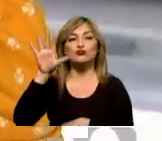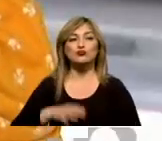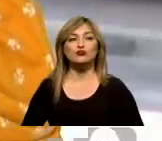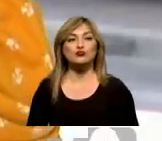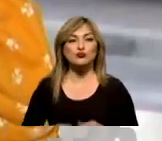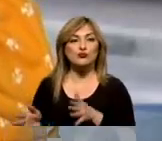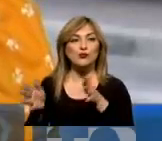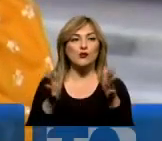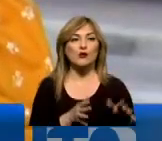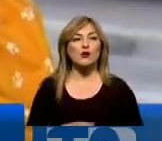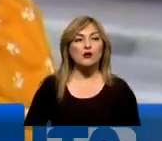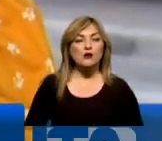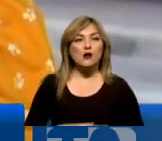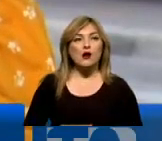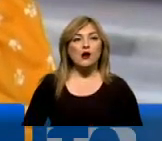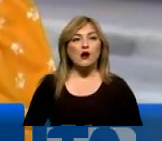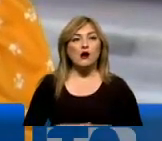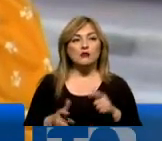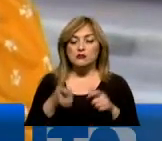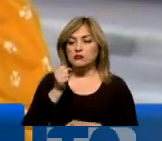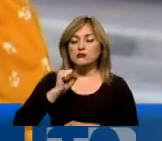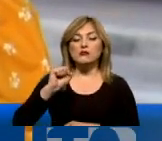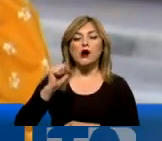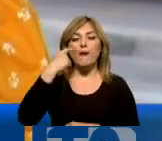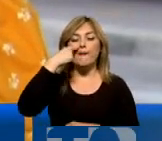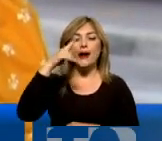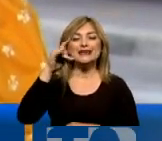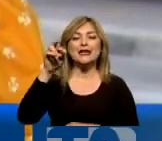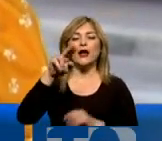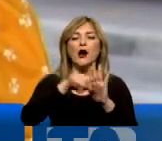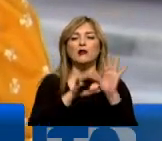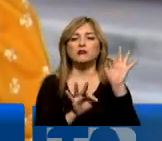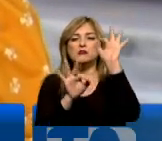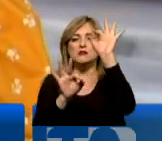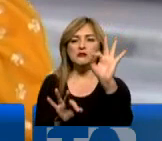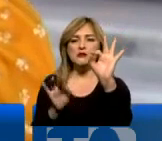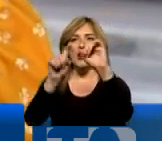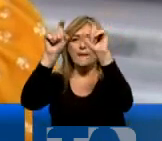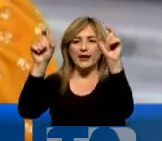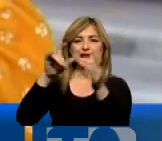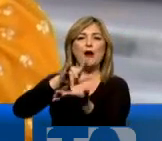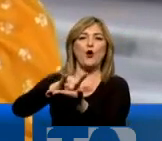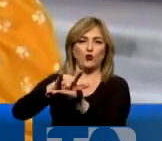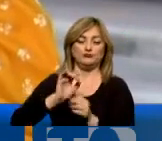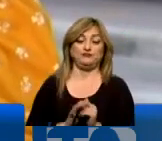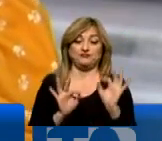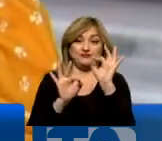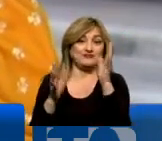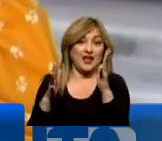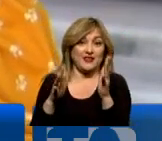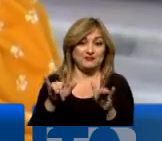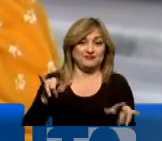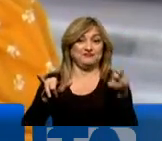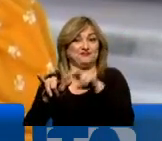Hay que resaltar algo, los pasajeros deben presentar su prueba PCR negativa a la aerolínea. De no presentarla, no